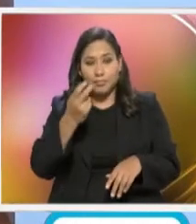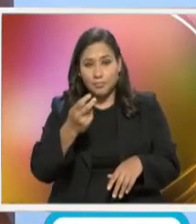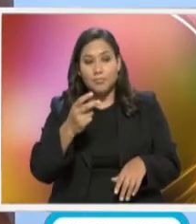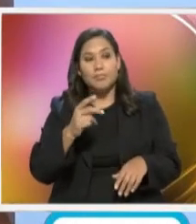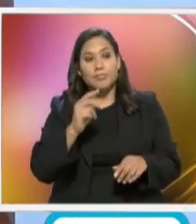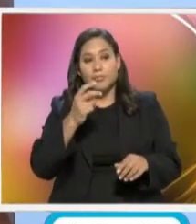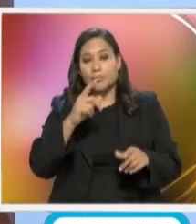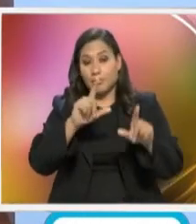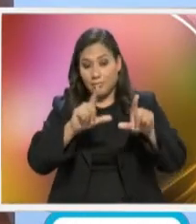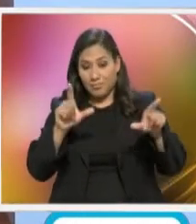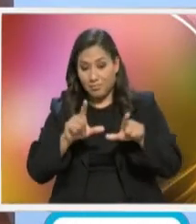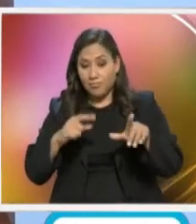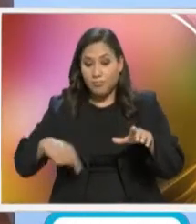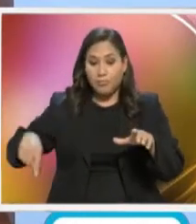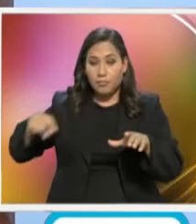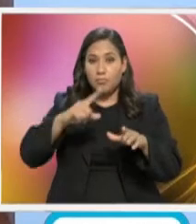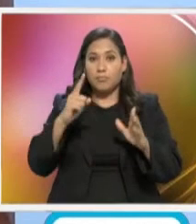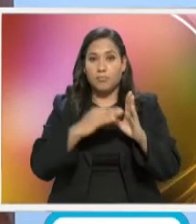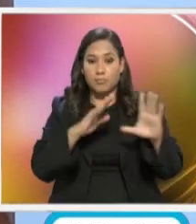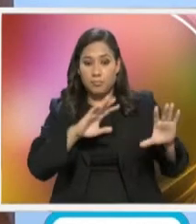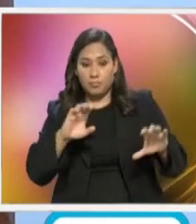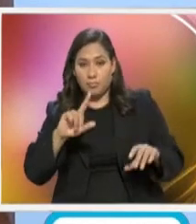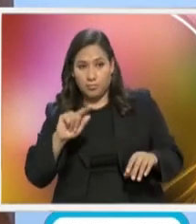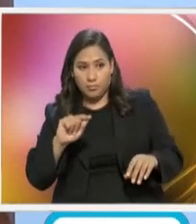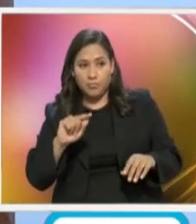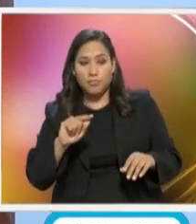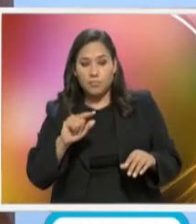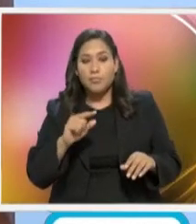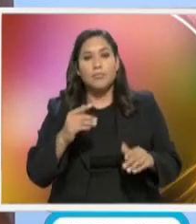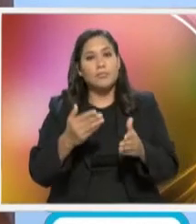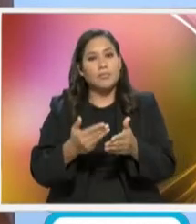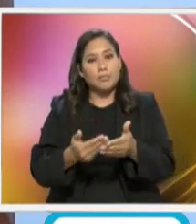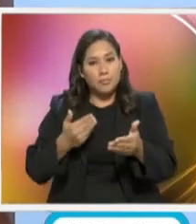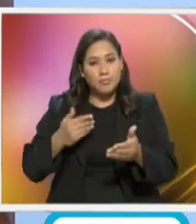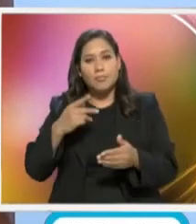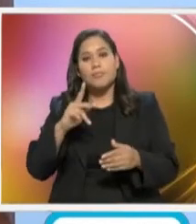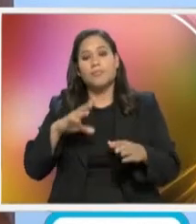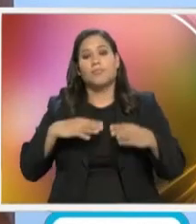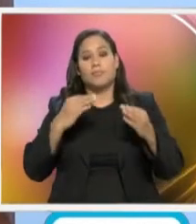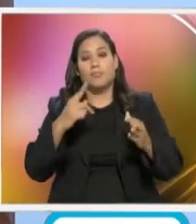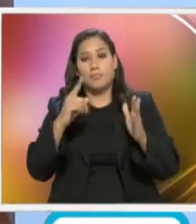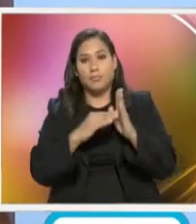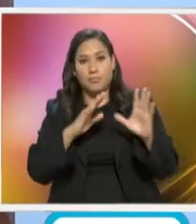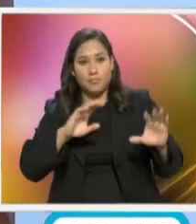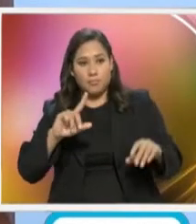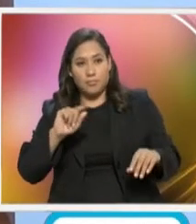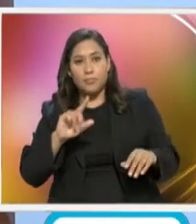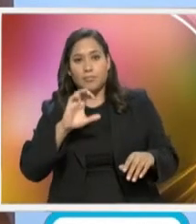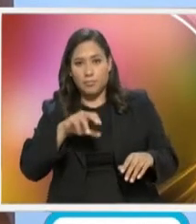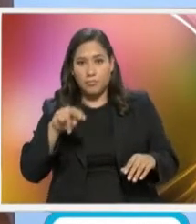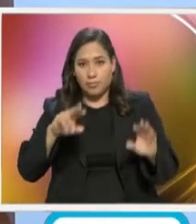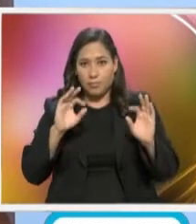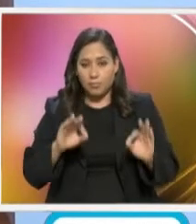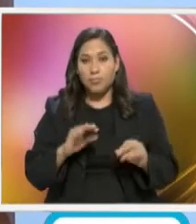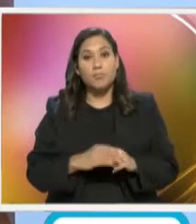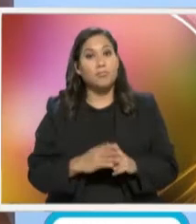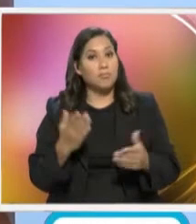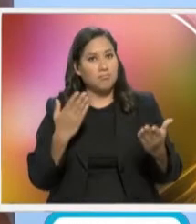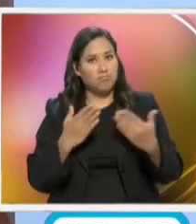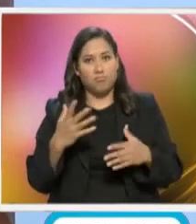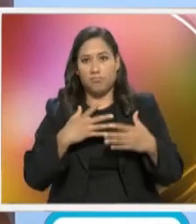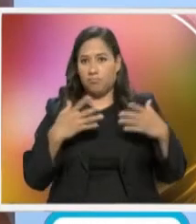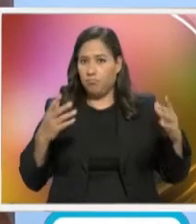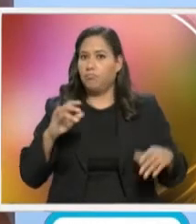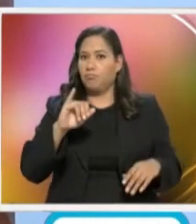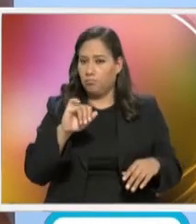entre esas lagunas crearon en 1970, bueno, se empezó a crear desde antes, pero se fundó en 1970 Cancún. Con un éxito enorme.